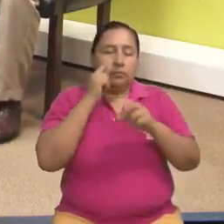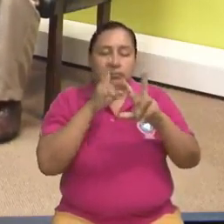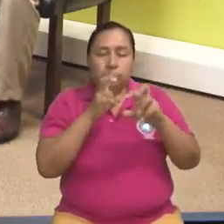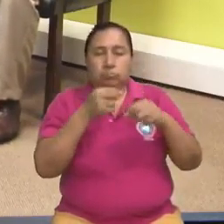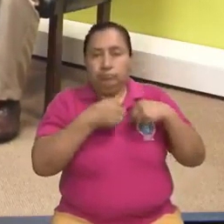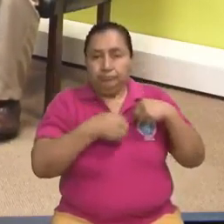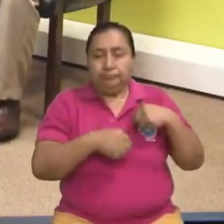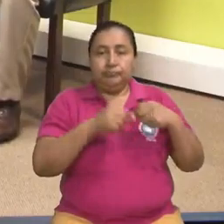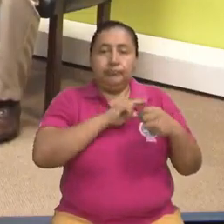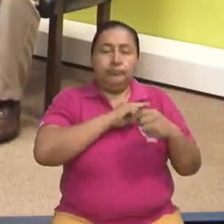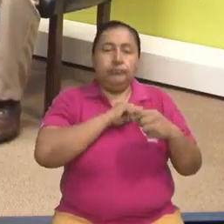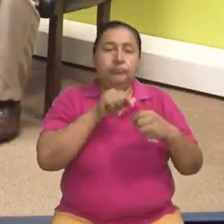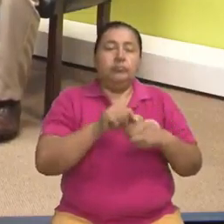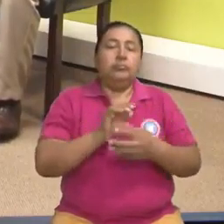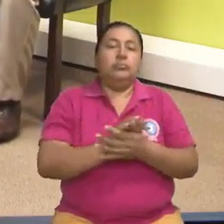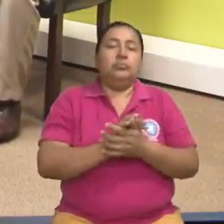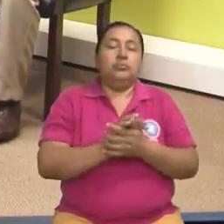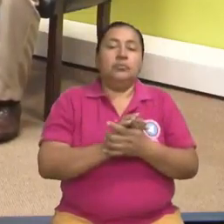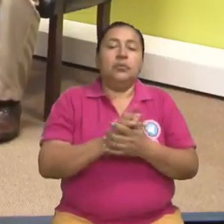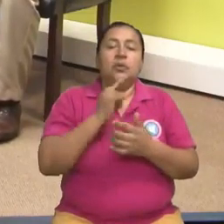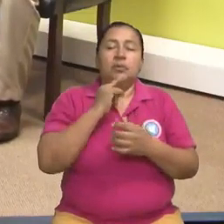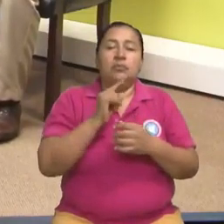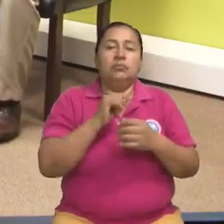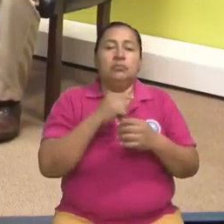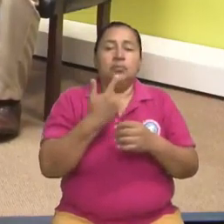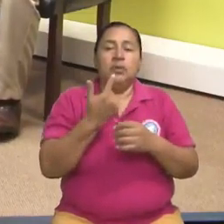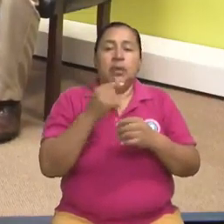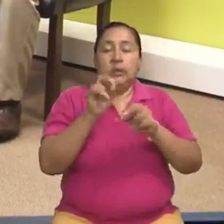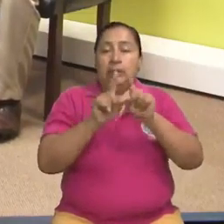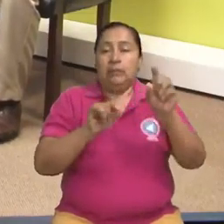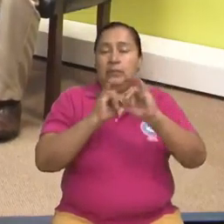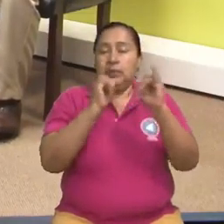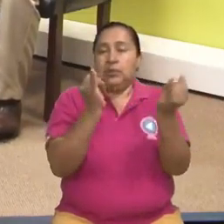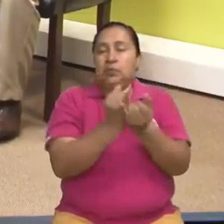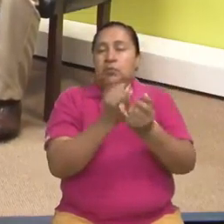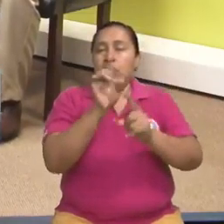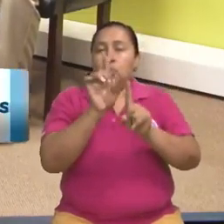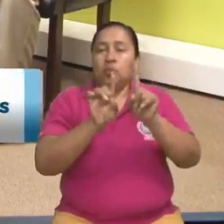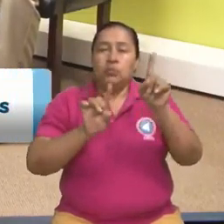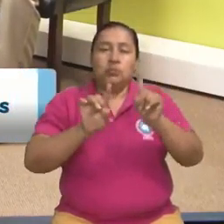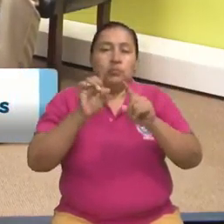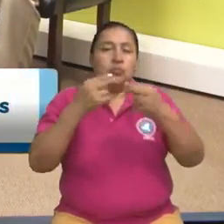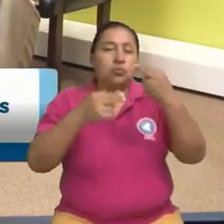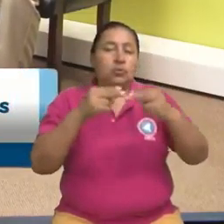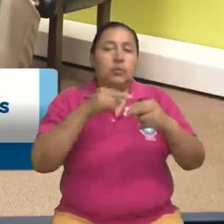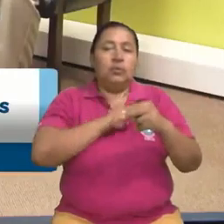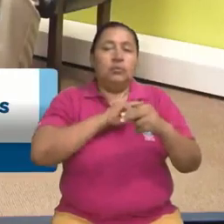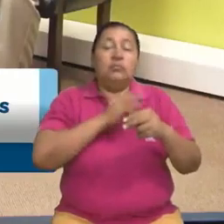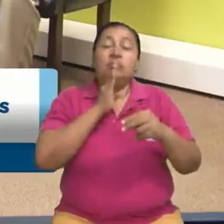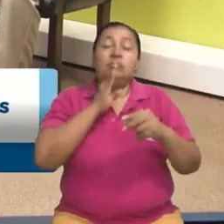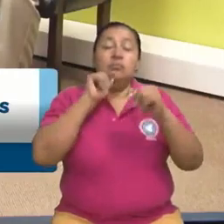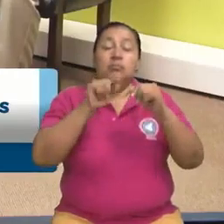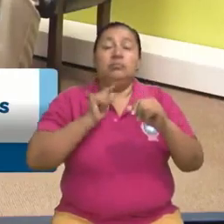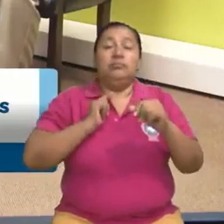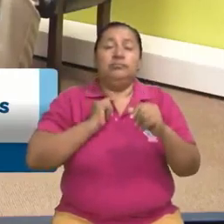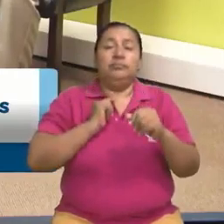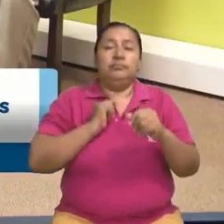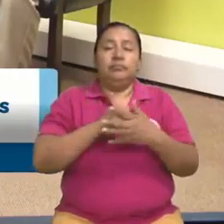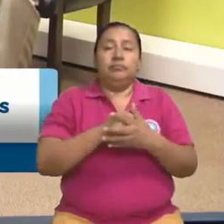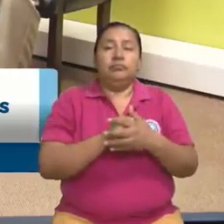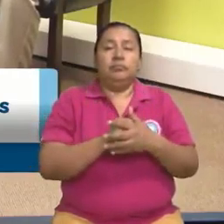la tetralogía de Fallot, que eso es a nivel internacional, las estadísticas. Eso es lo que habla.